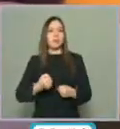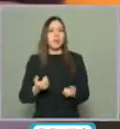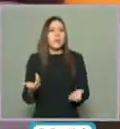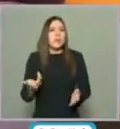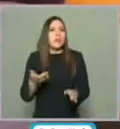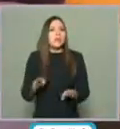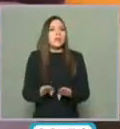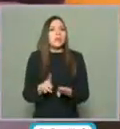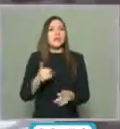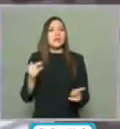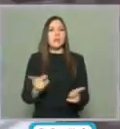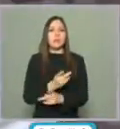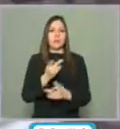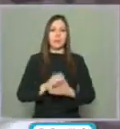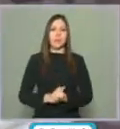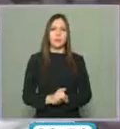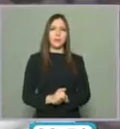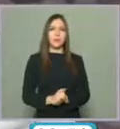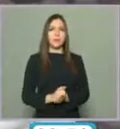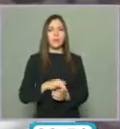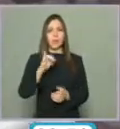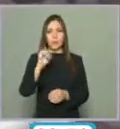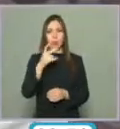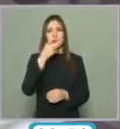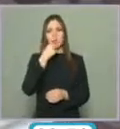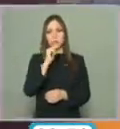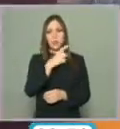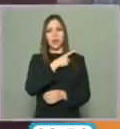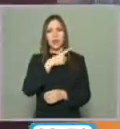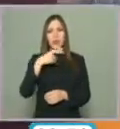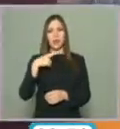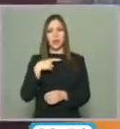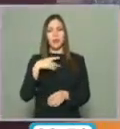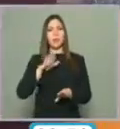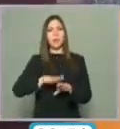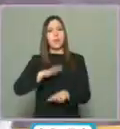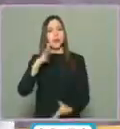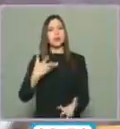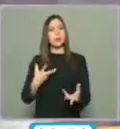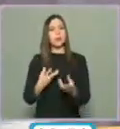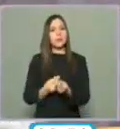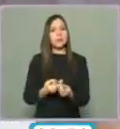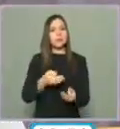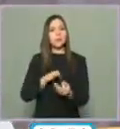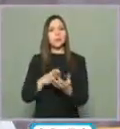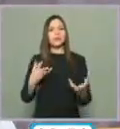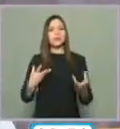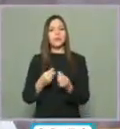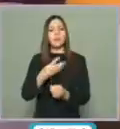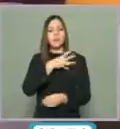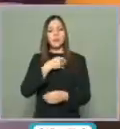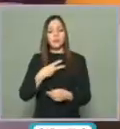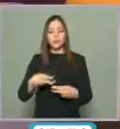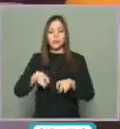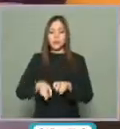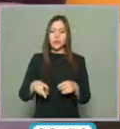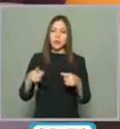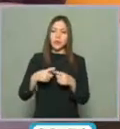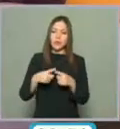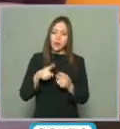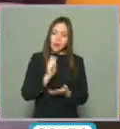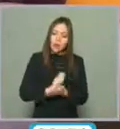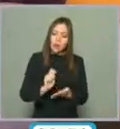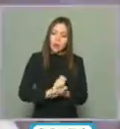complementa. Mira, la verdad es que el hombre sí tiene que hacer presencia. Sí. Sí tenemos que estar más. Hacer tareas con los hijos, ir al